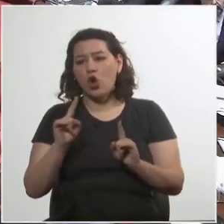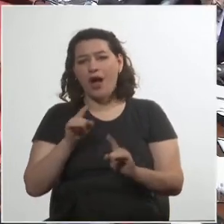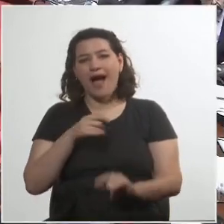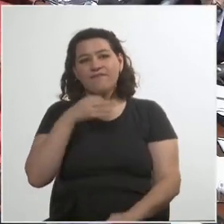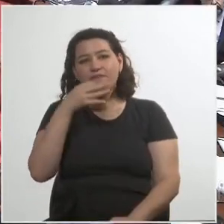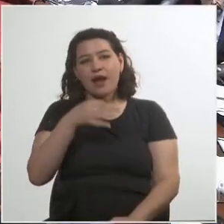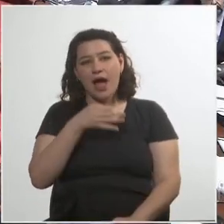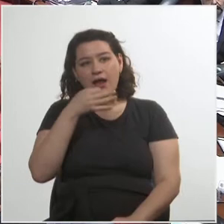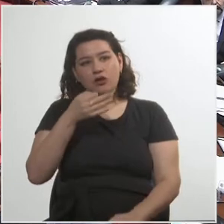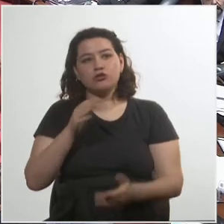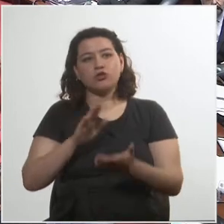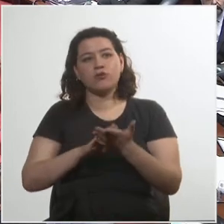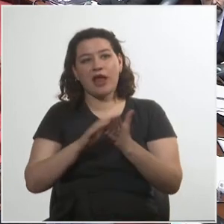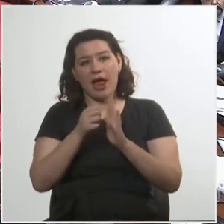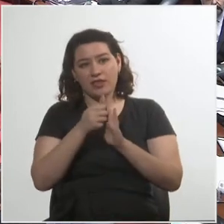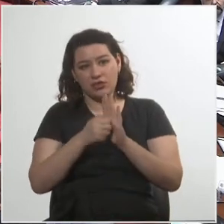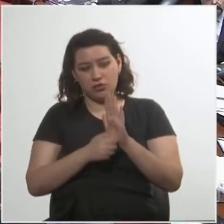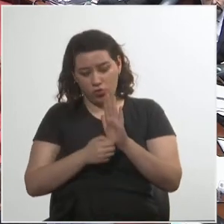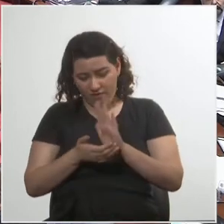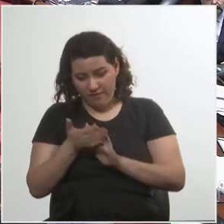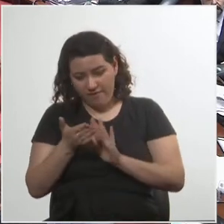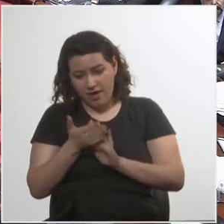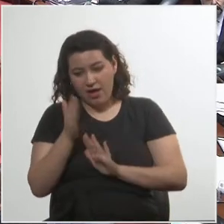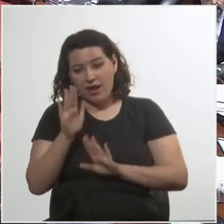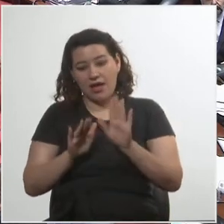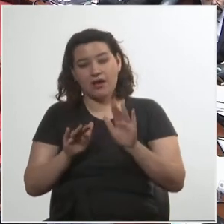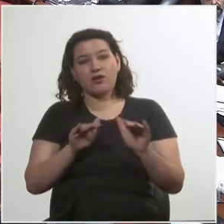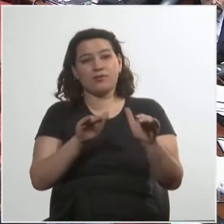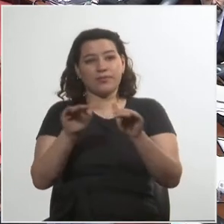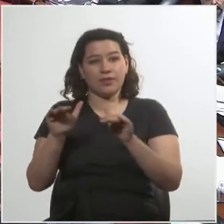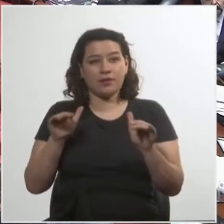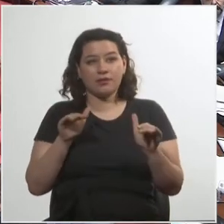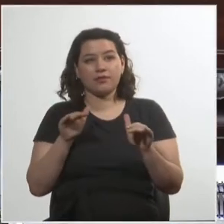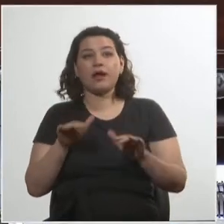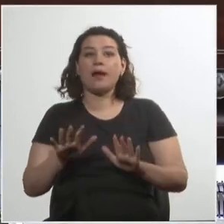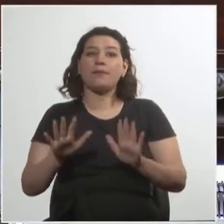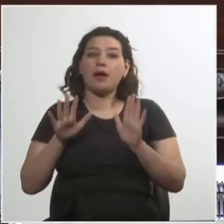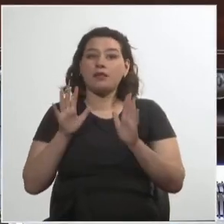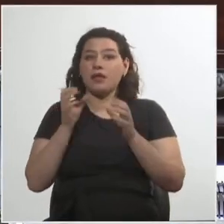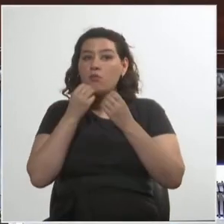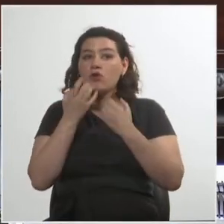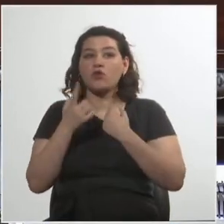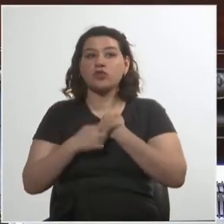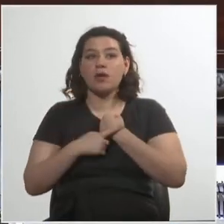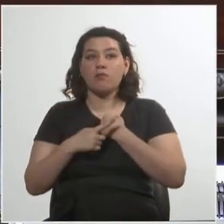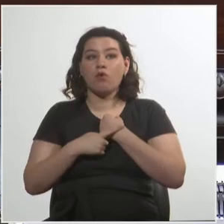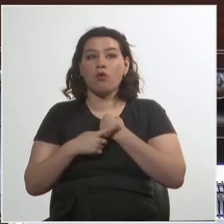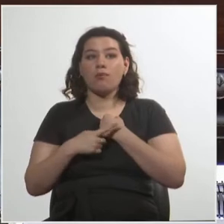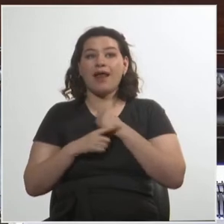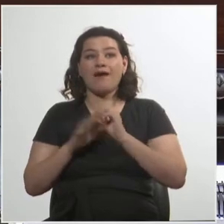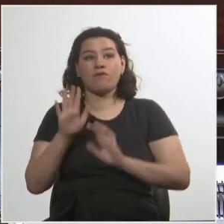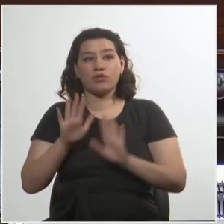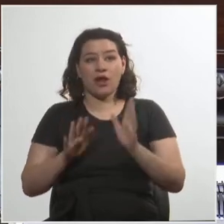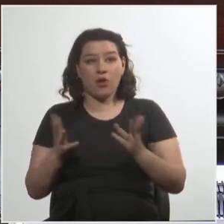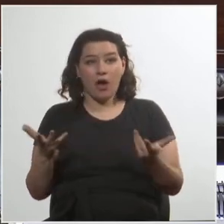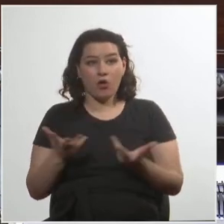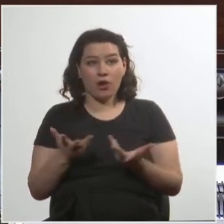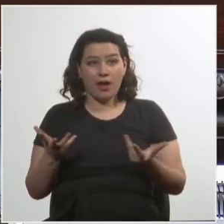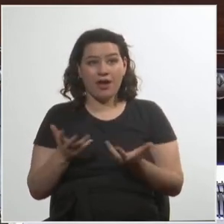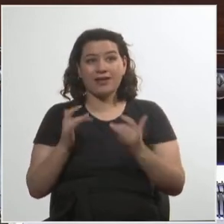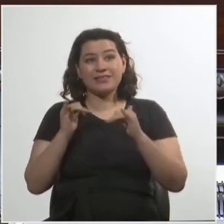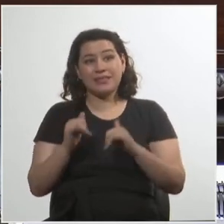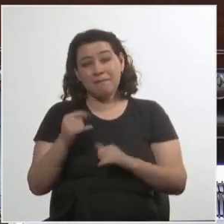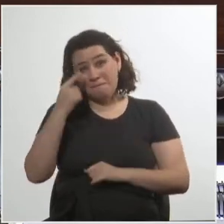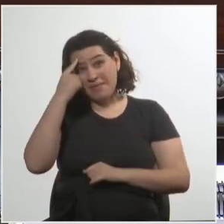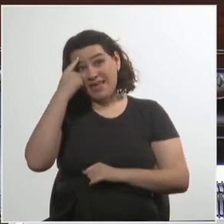palabra sobre los artículos que serán votados por unanimidad capaz que tenemos el tiempo suficiente para votarlos ahora si